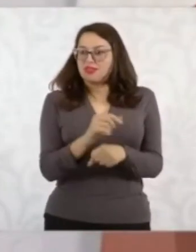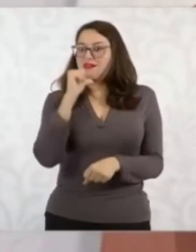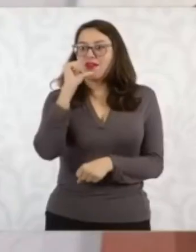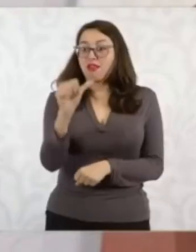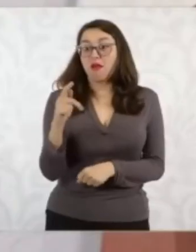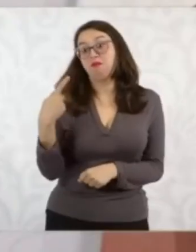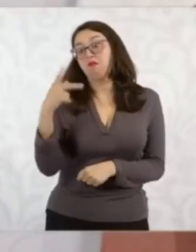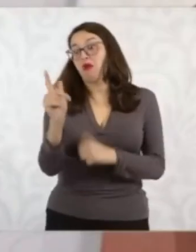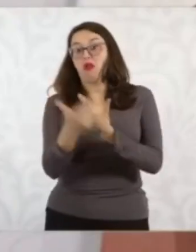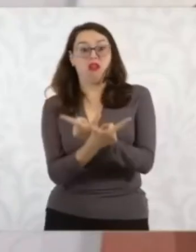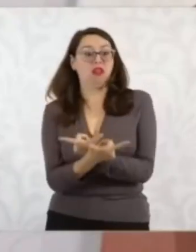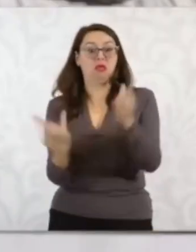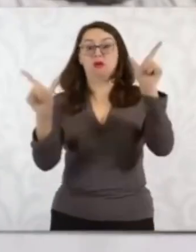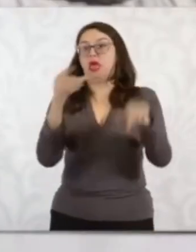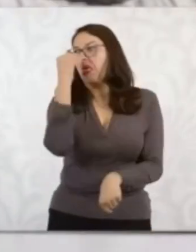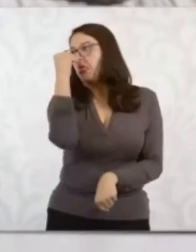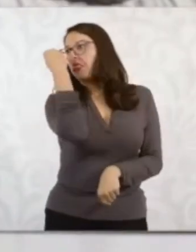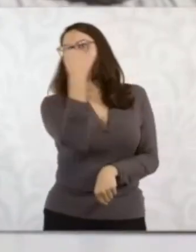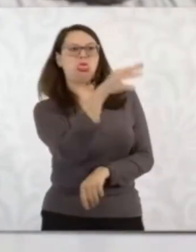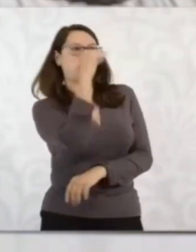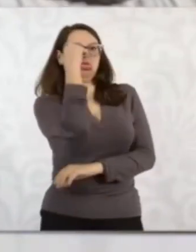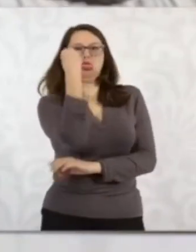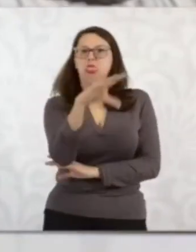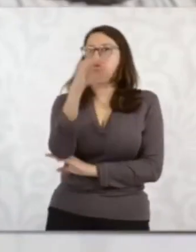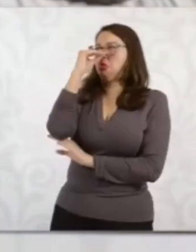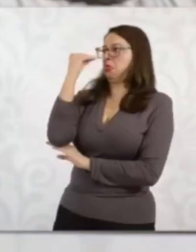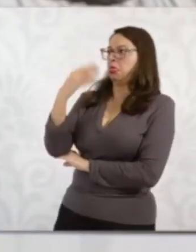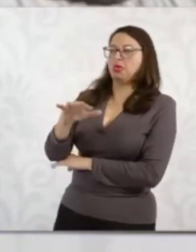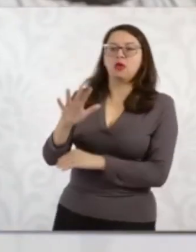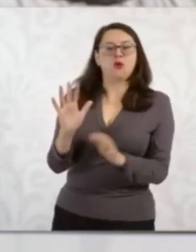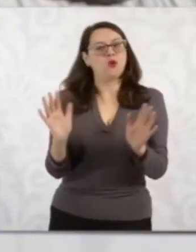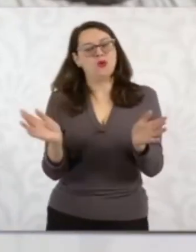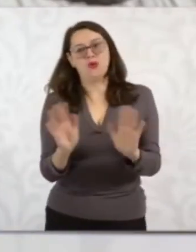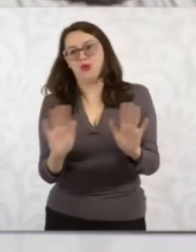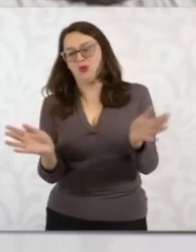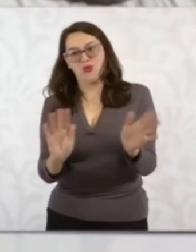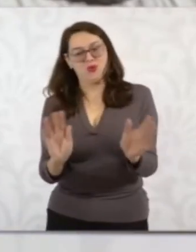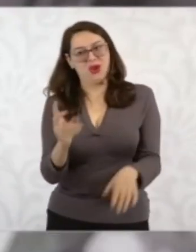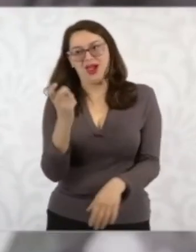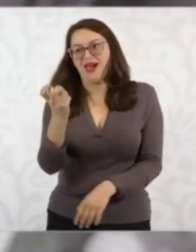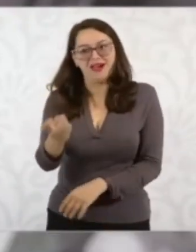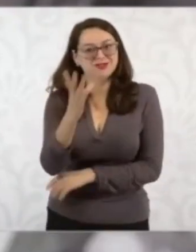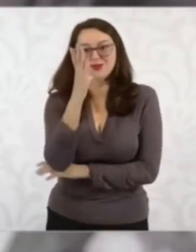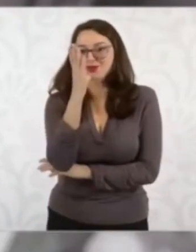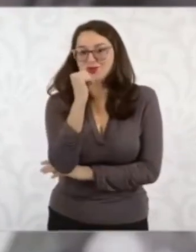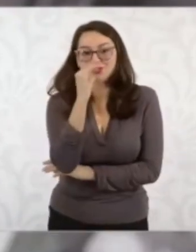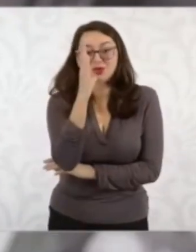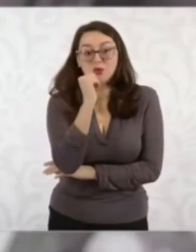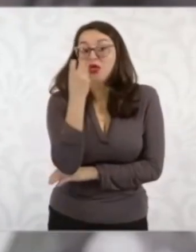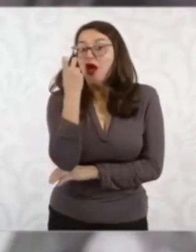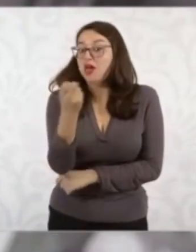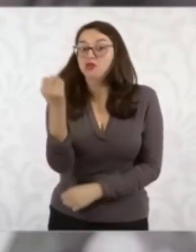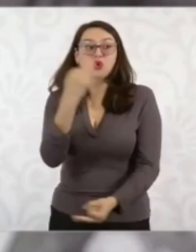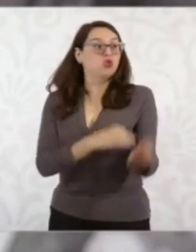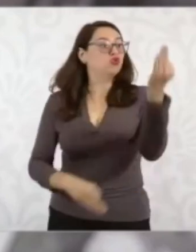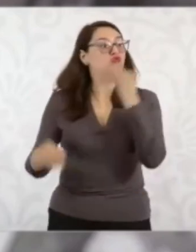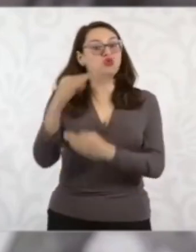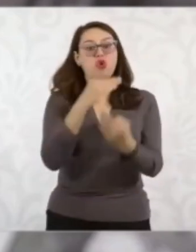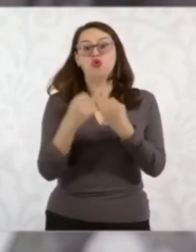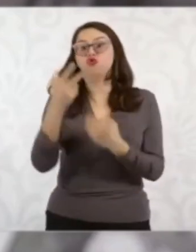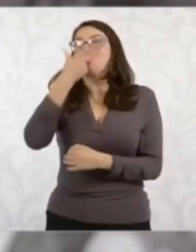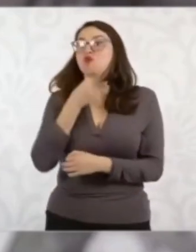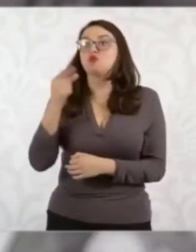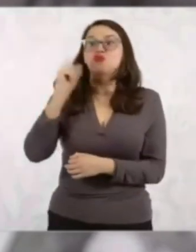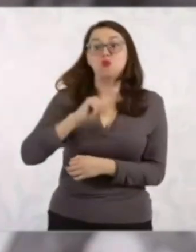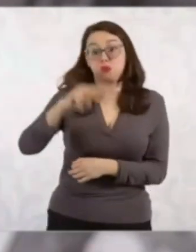de acuerdo con que haya acusaciones sin fundamento. Y eso es un asunto de todas las mexicanas y los mexicanos,